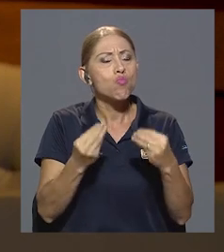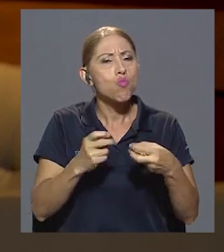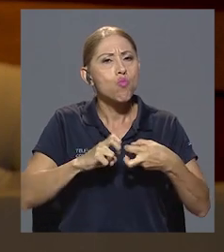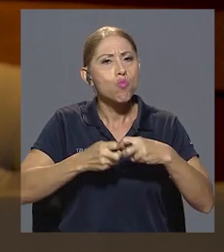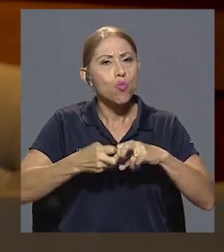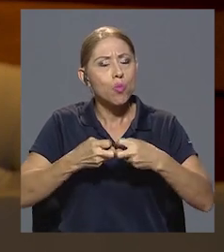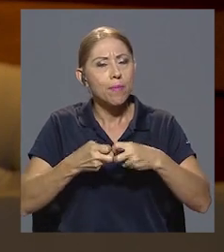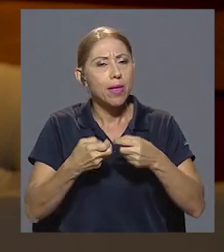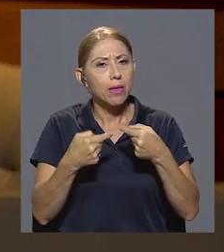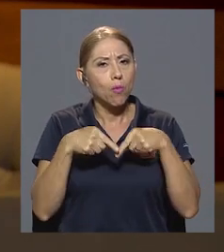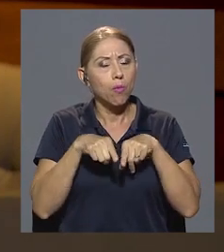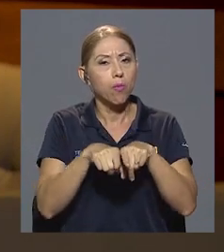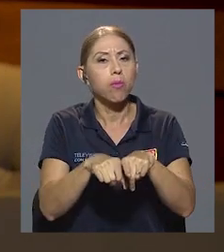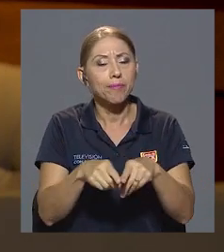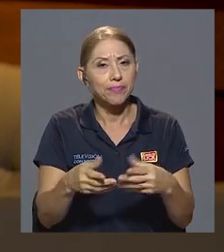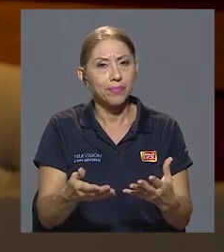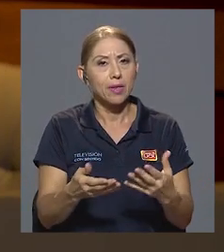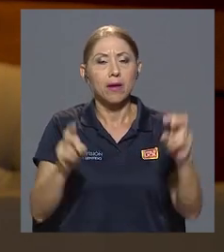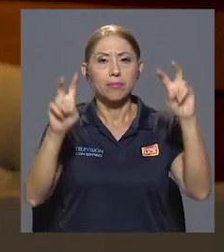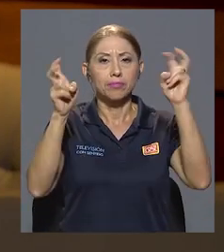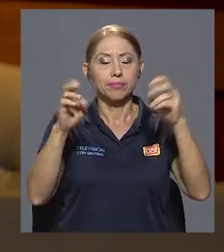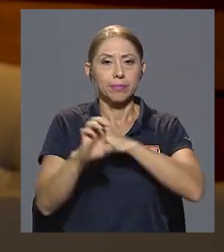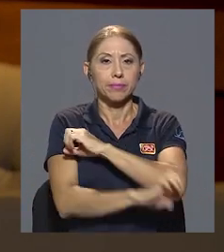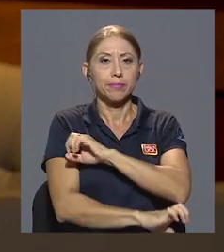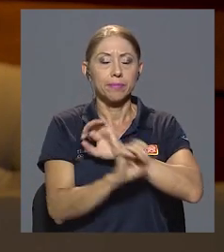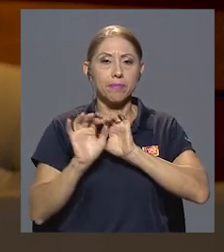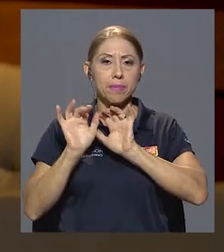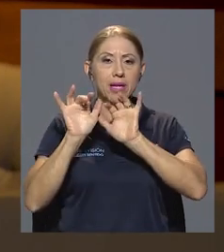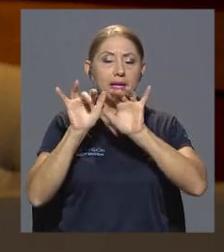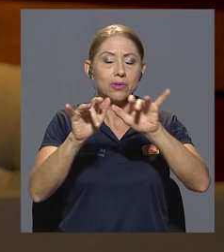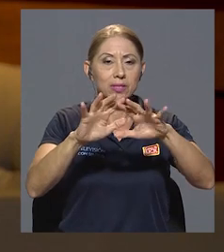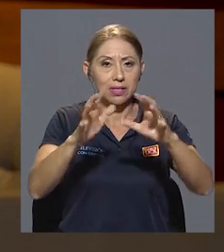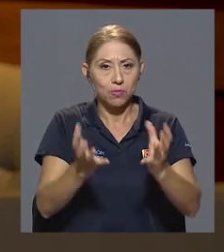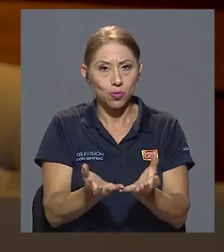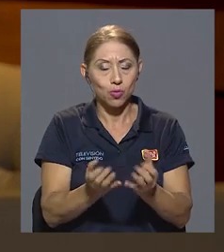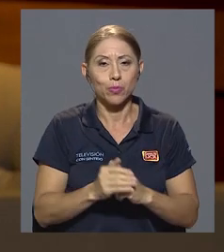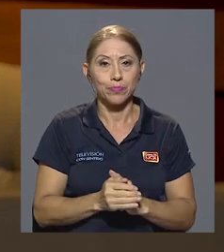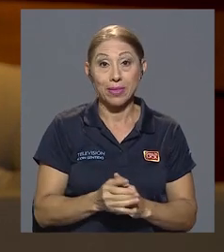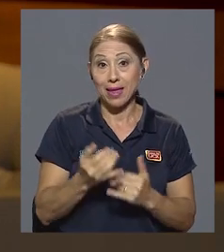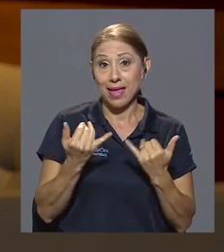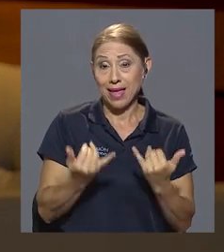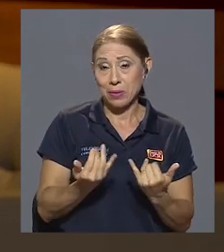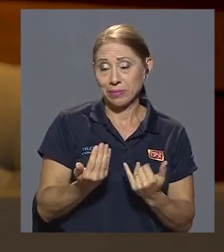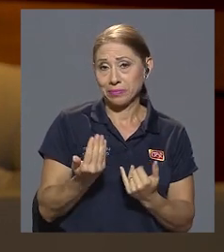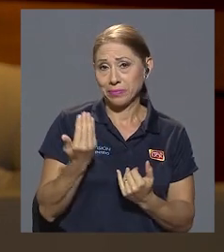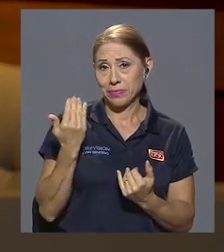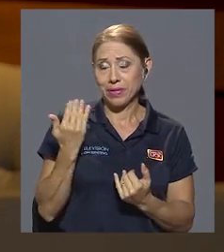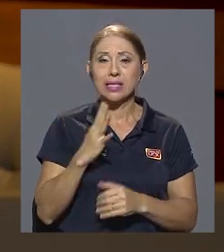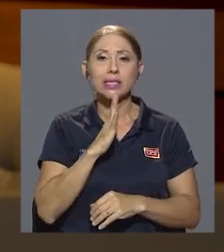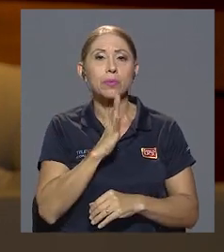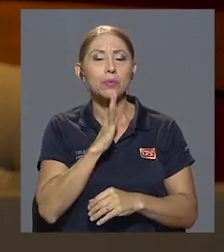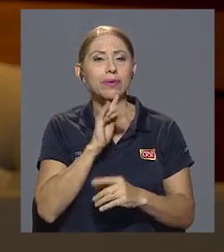problemático al mismo tiempo que es sobre las migraciones en el mundo y en el último segmento estábamos hablando